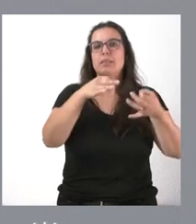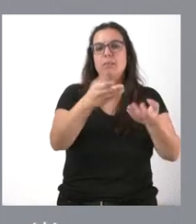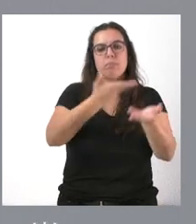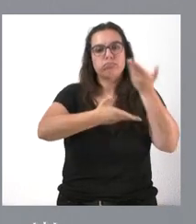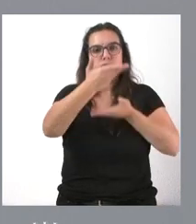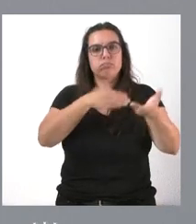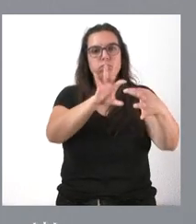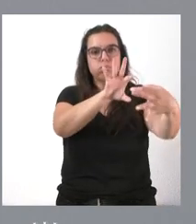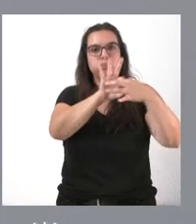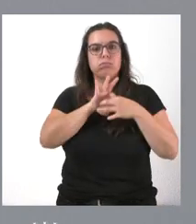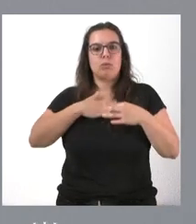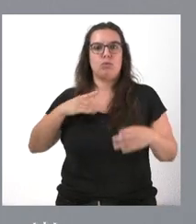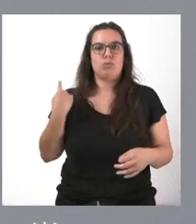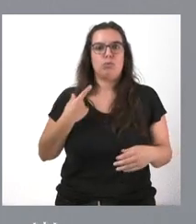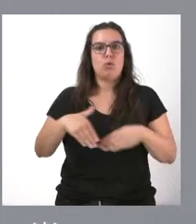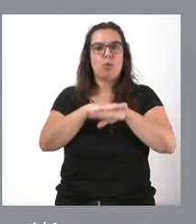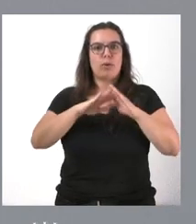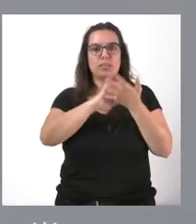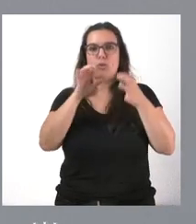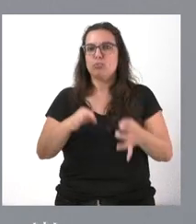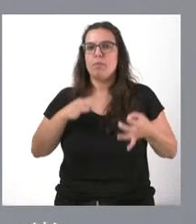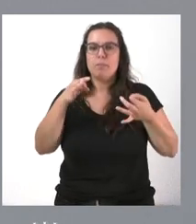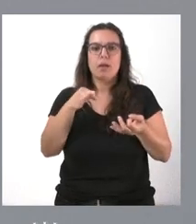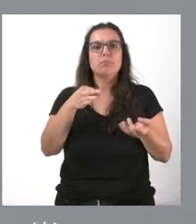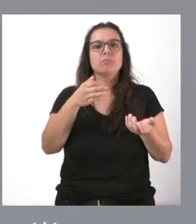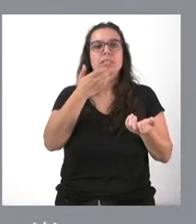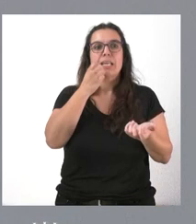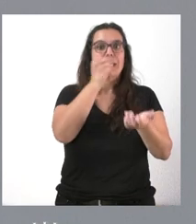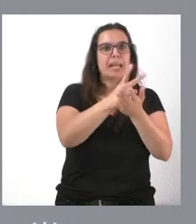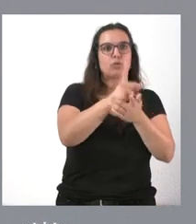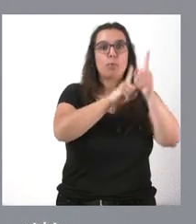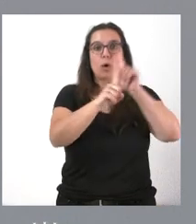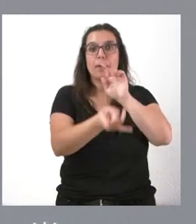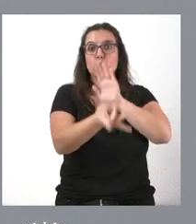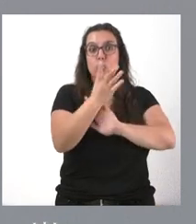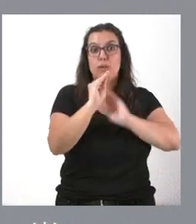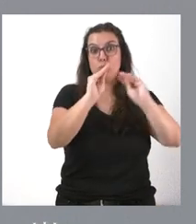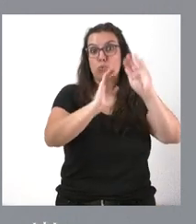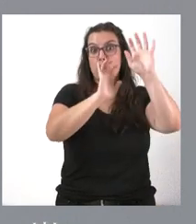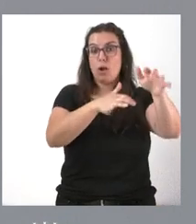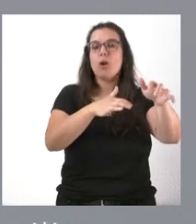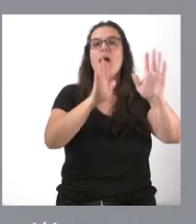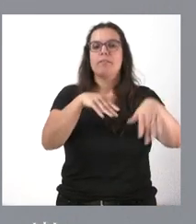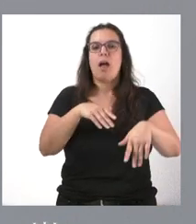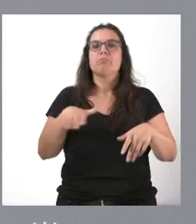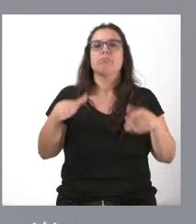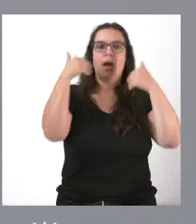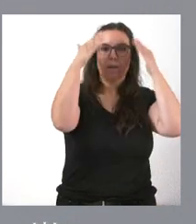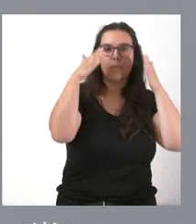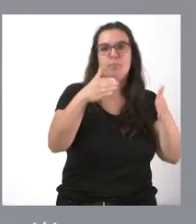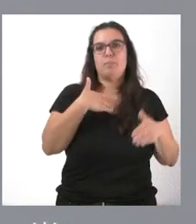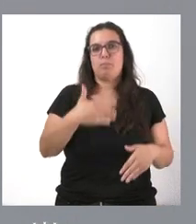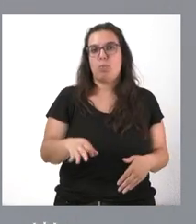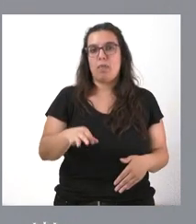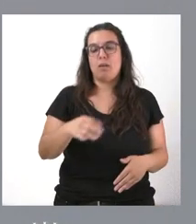colaborando en equipo con todo el gobierno de Castilla y león Para que algunos de los desafíos y problemas que tiene León pues ya hayan podido ser abordados nosotros